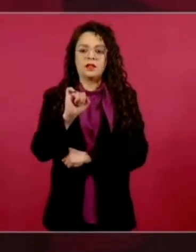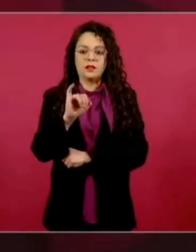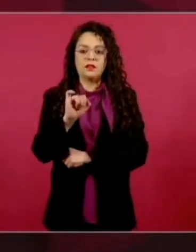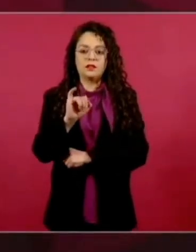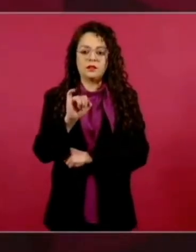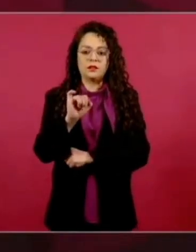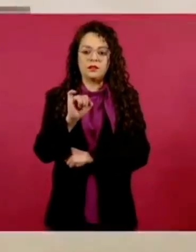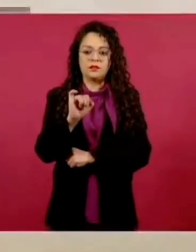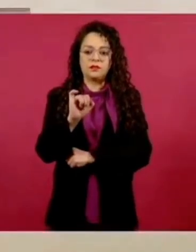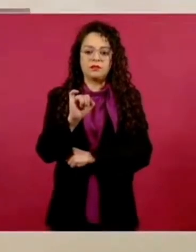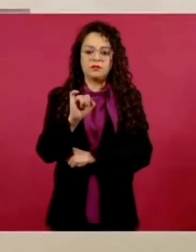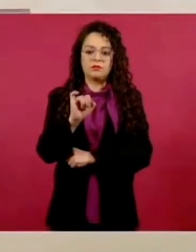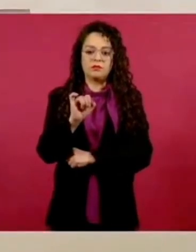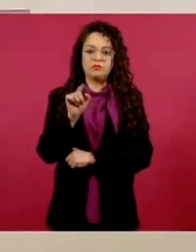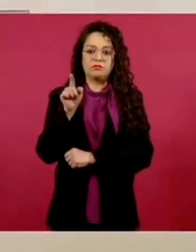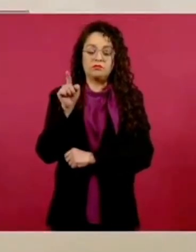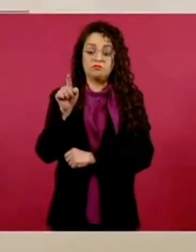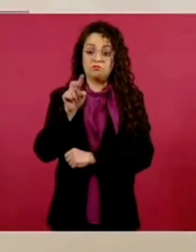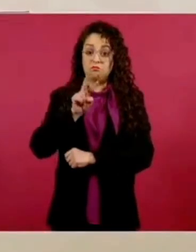hizo un buen trabajo.